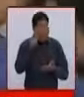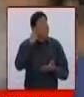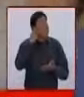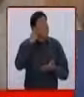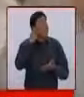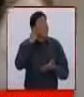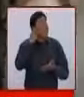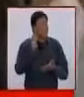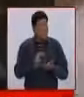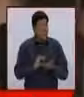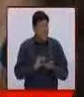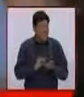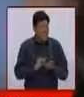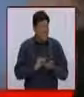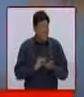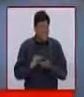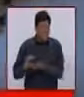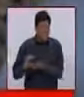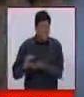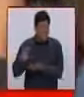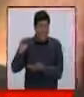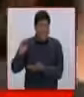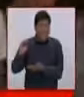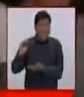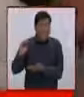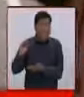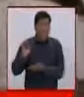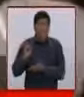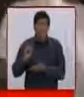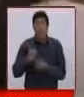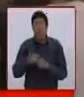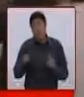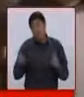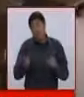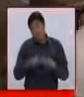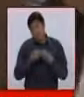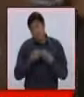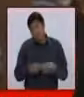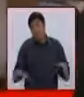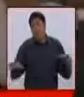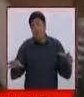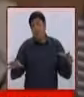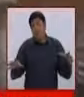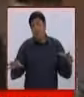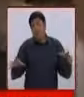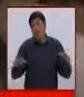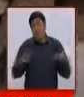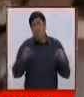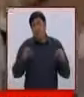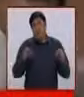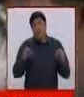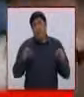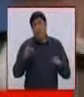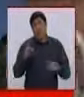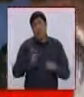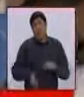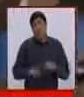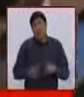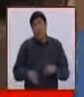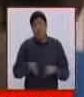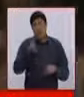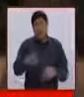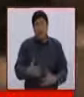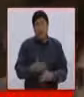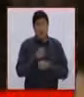pensaron que iban a conseguir un poquito un poco más de ganancias sin embargo lo han perdido no pueden recuperar